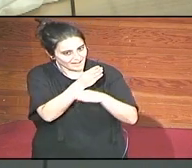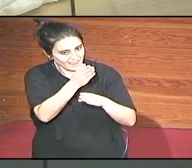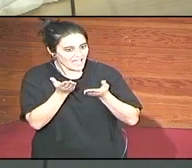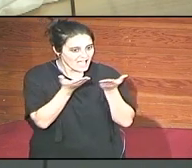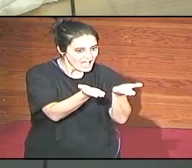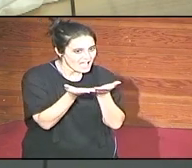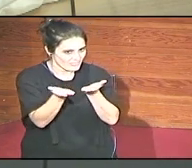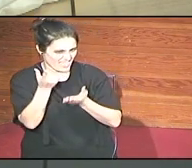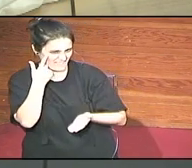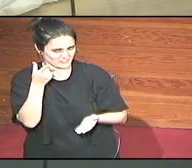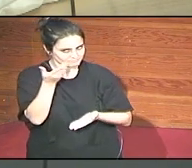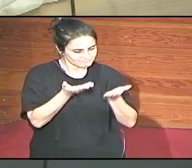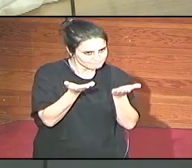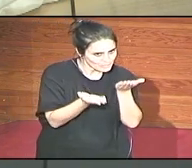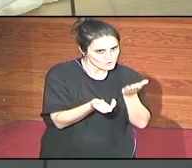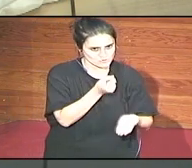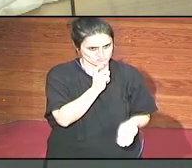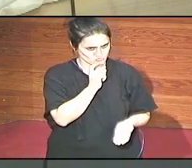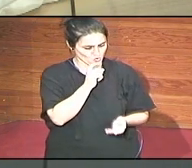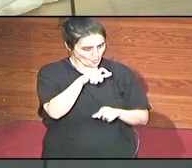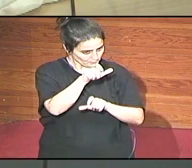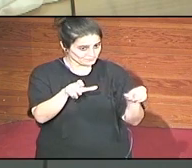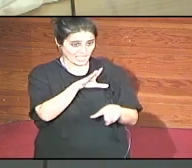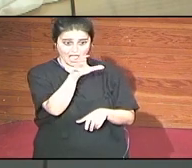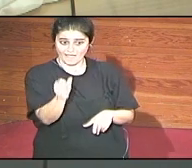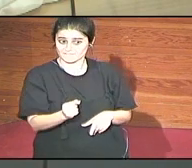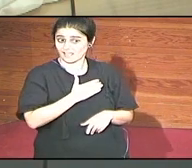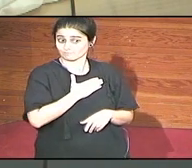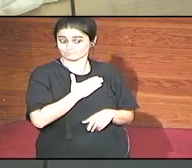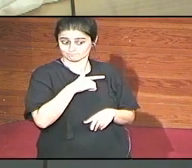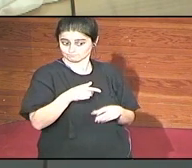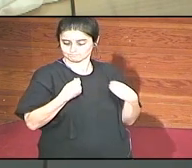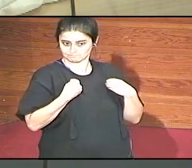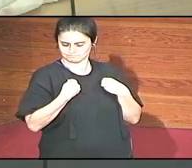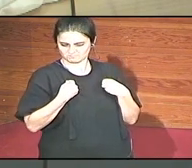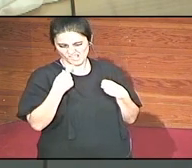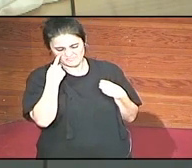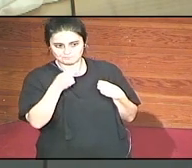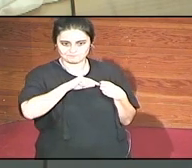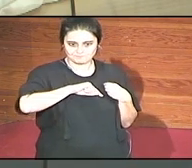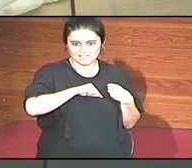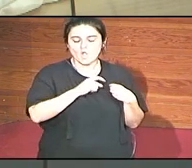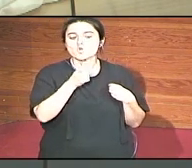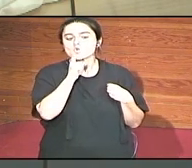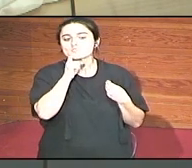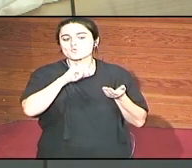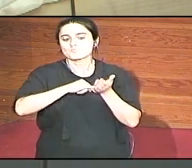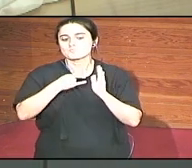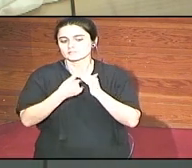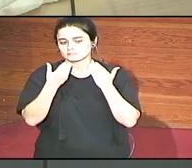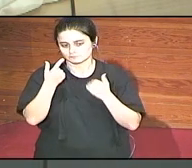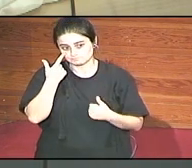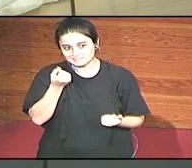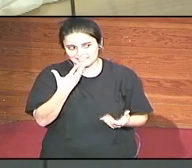los residentes monos los autóctonos africanos y se sienten con los proyectos gracias